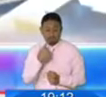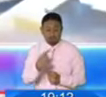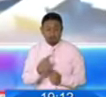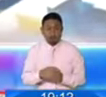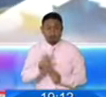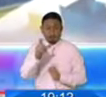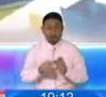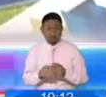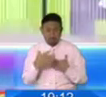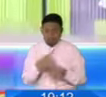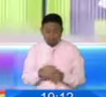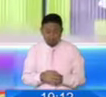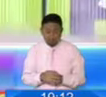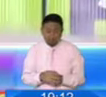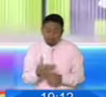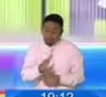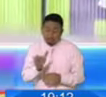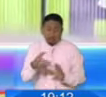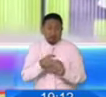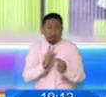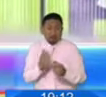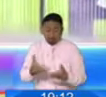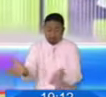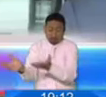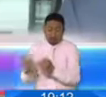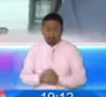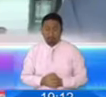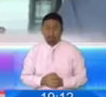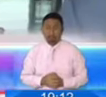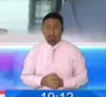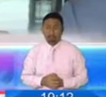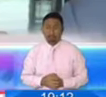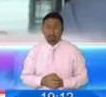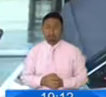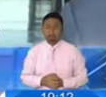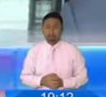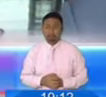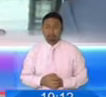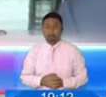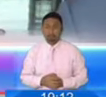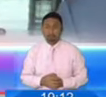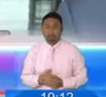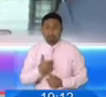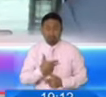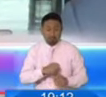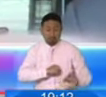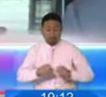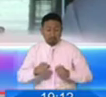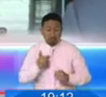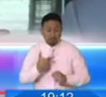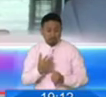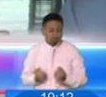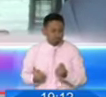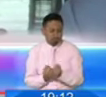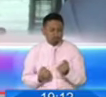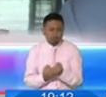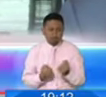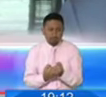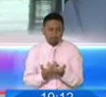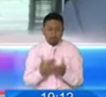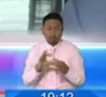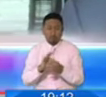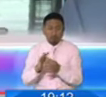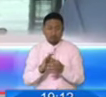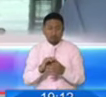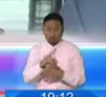no se siente a gusto, bien podría abandonar el movimiento. El movimiento sigue trabajando, nosotros vamos a seguir fortaleciendo. Los compañeros